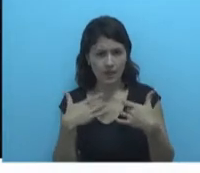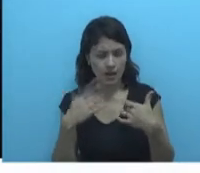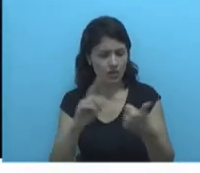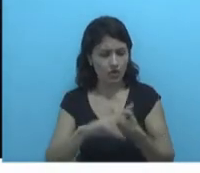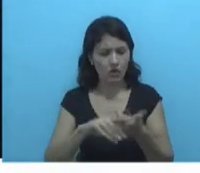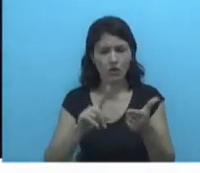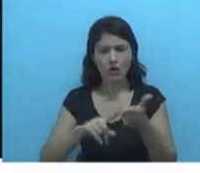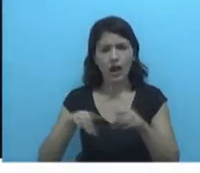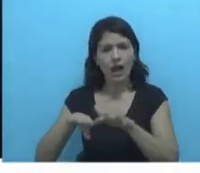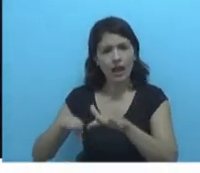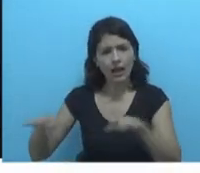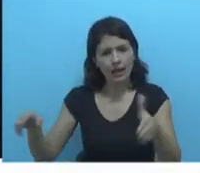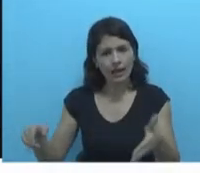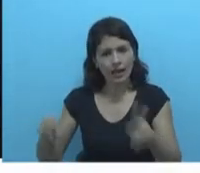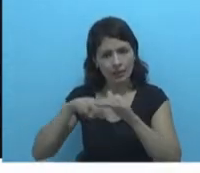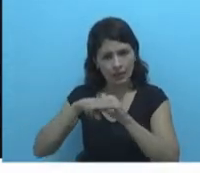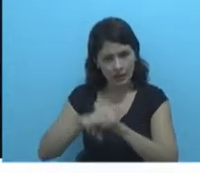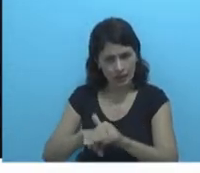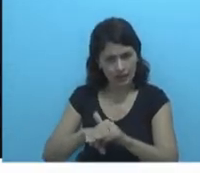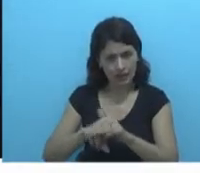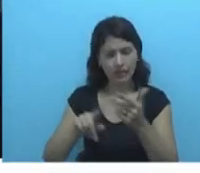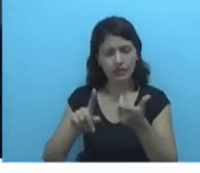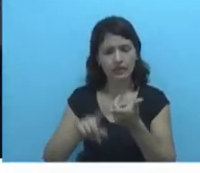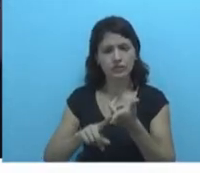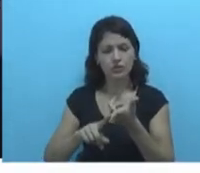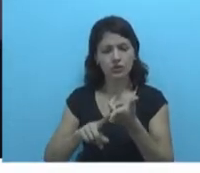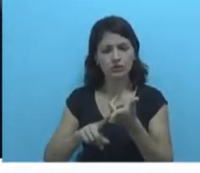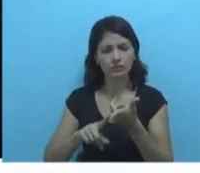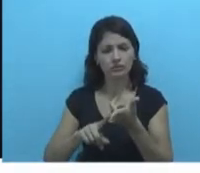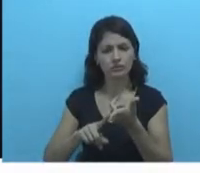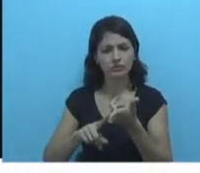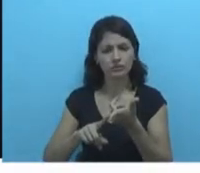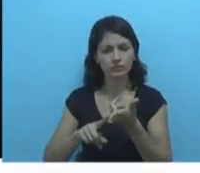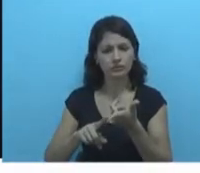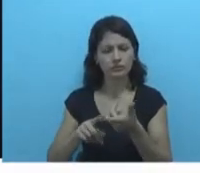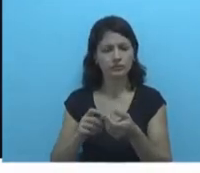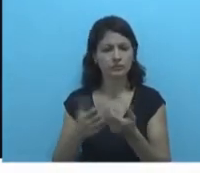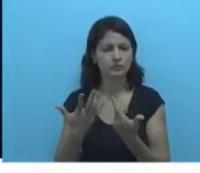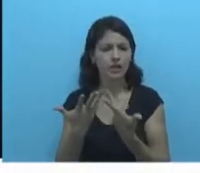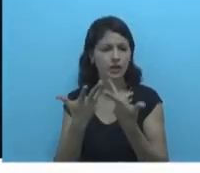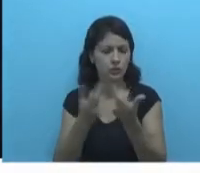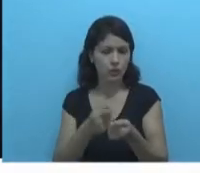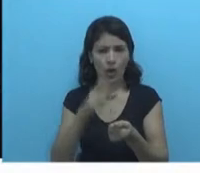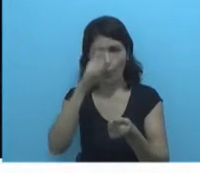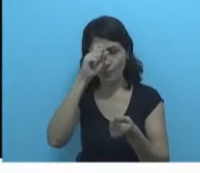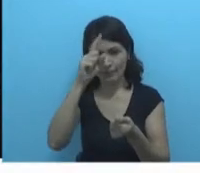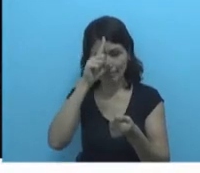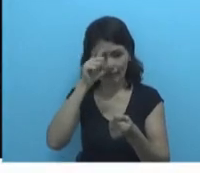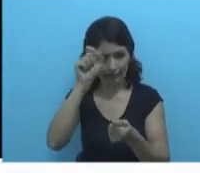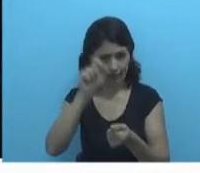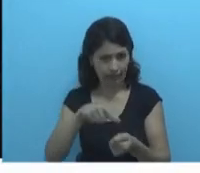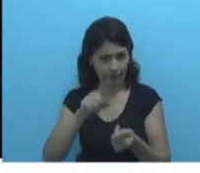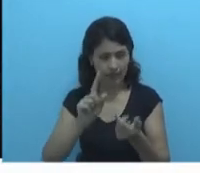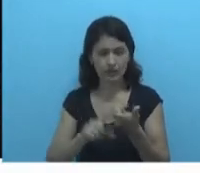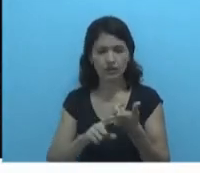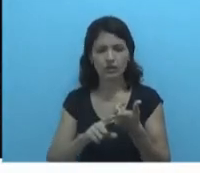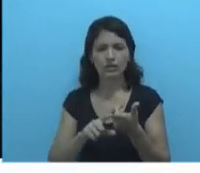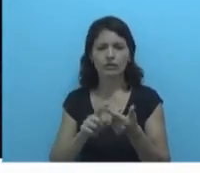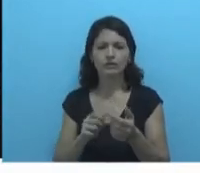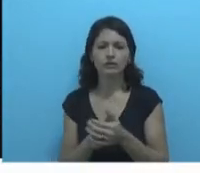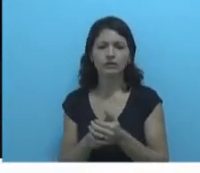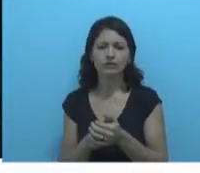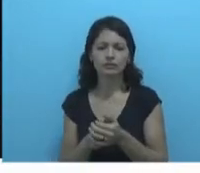ayudando todo a la salud pública, al hospital de Rufino, y también con